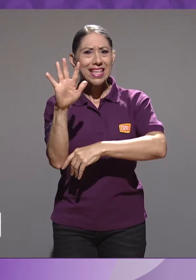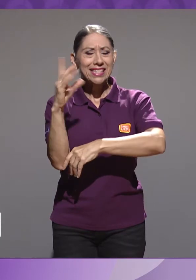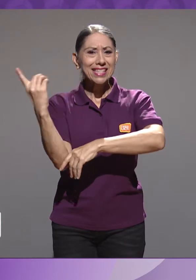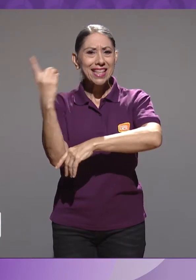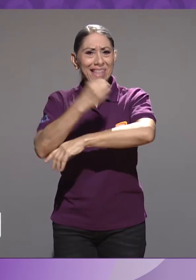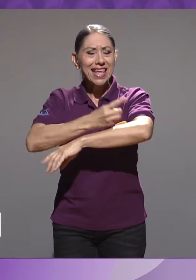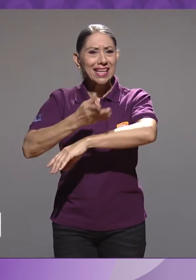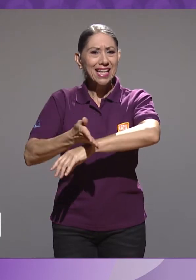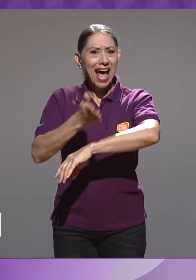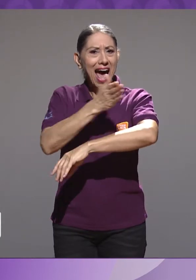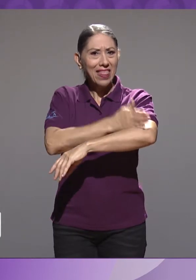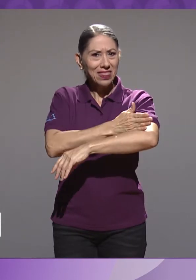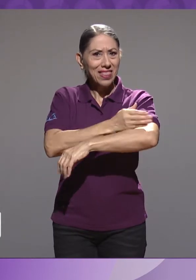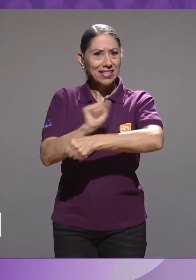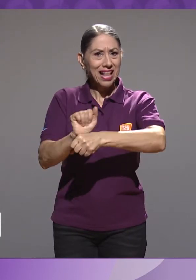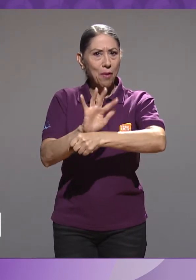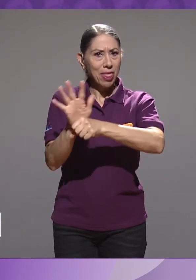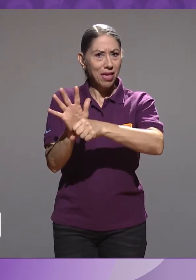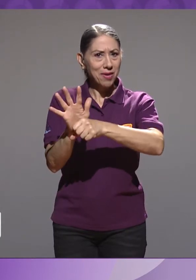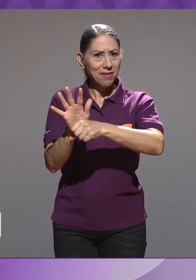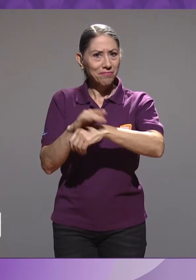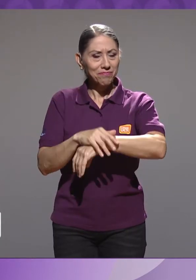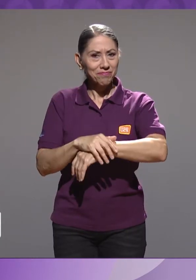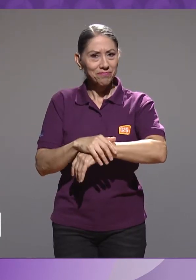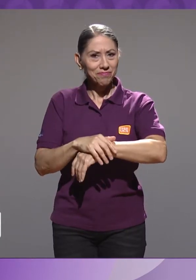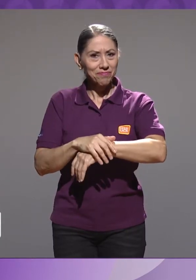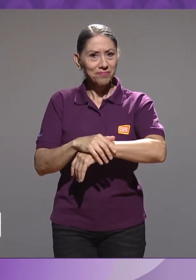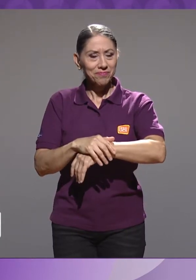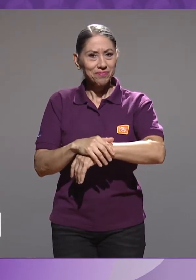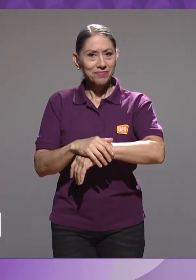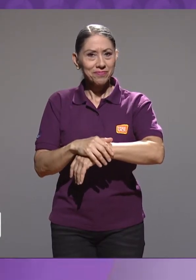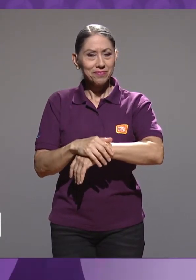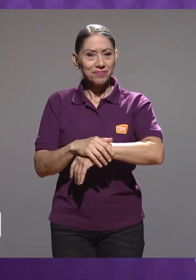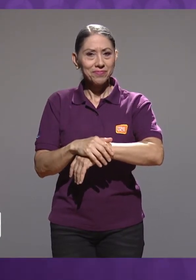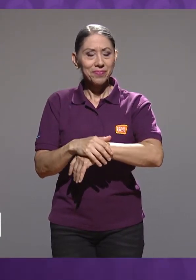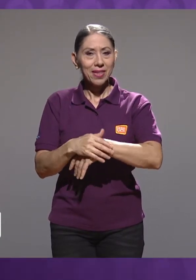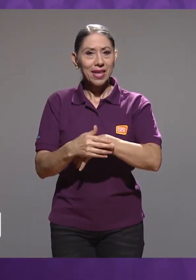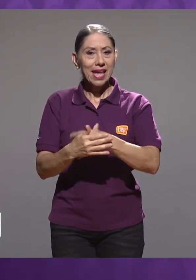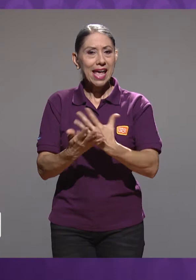15 días antes de la pandemia.